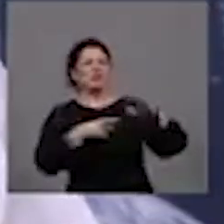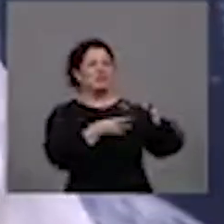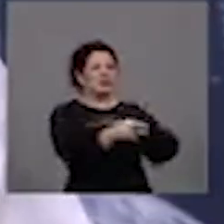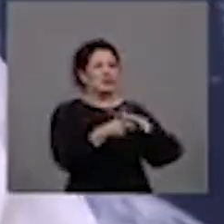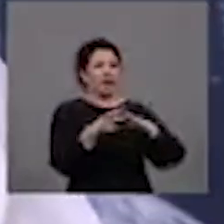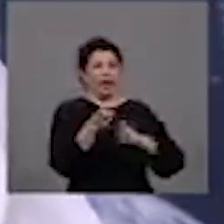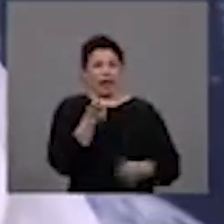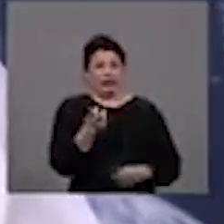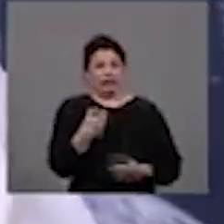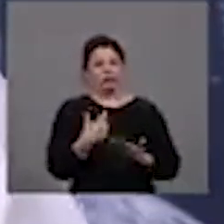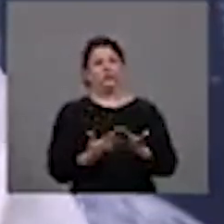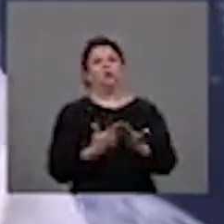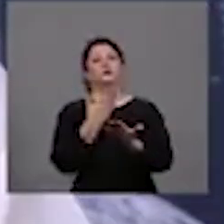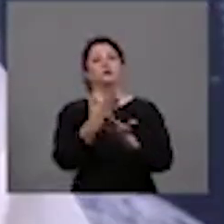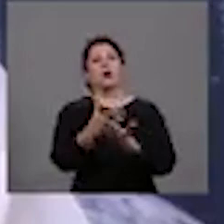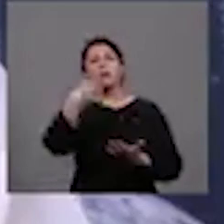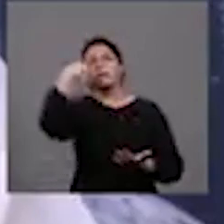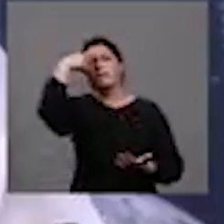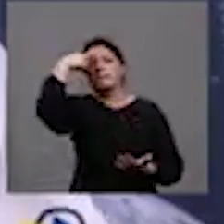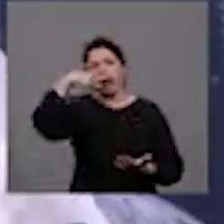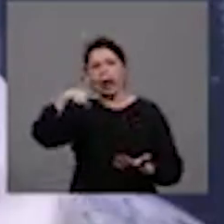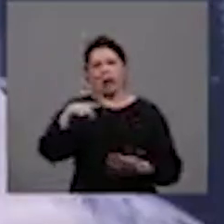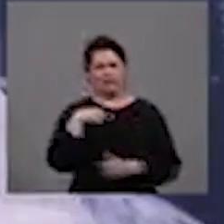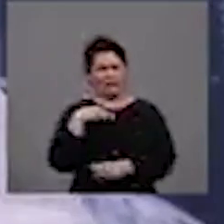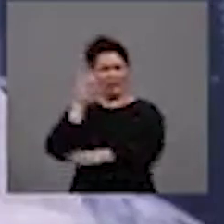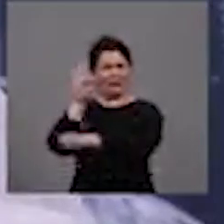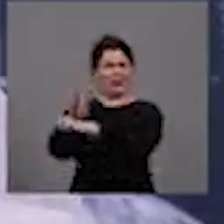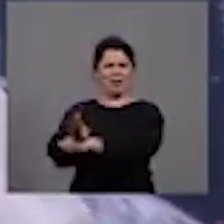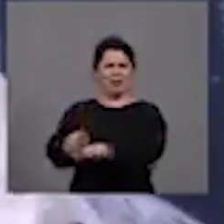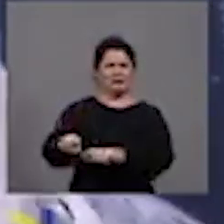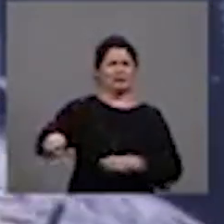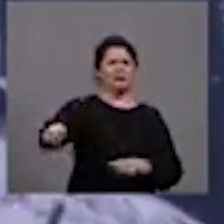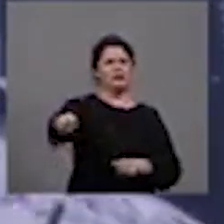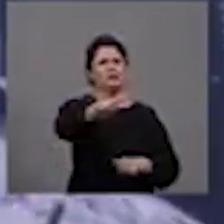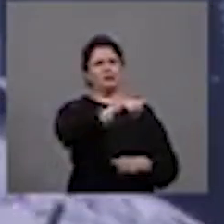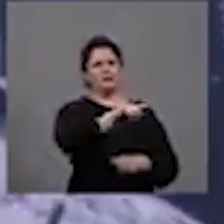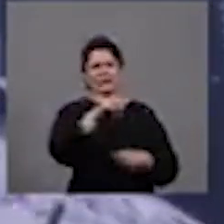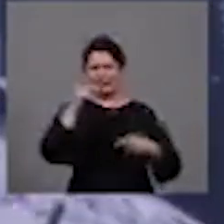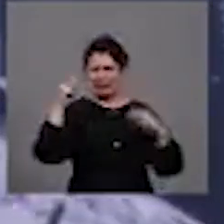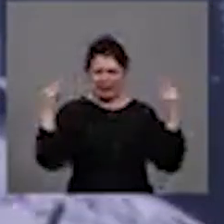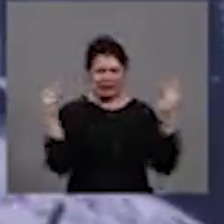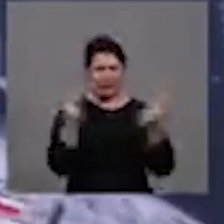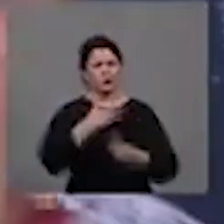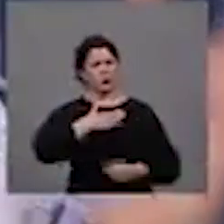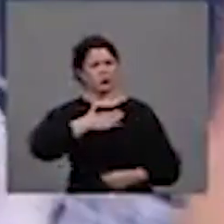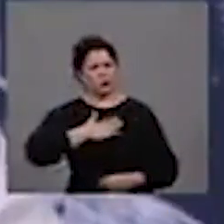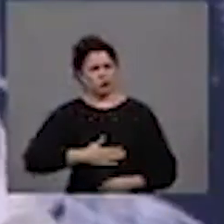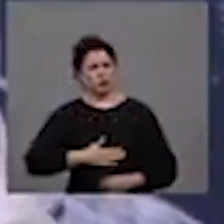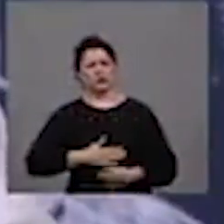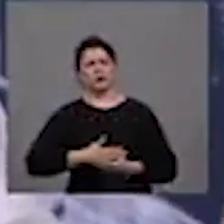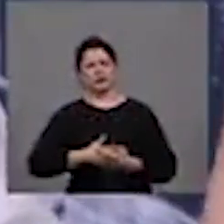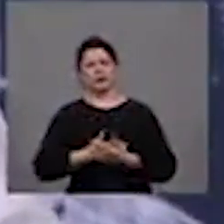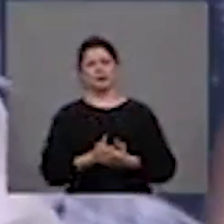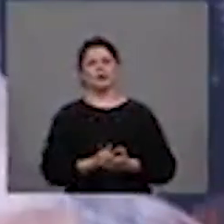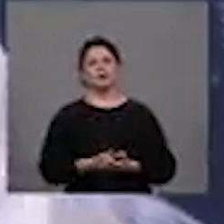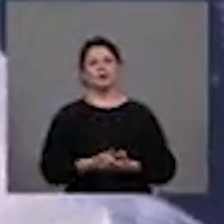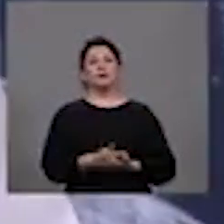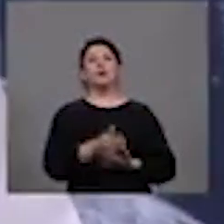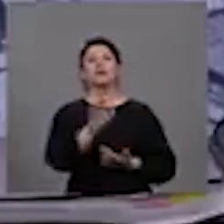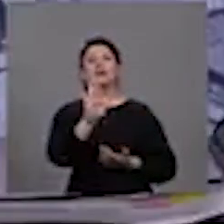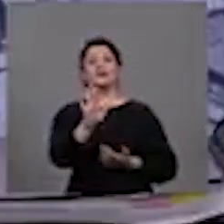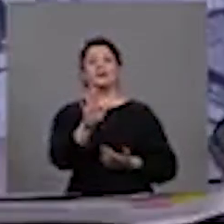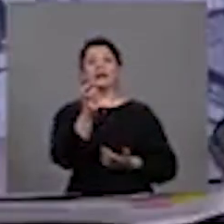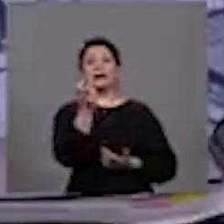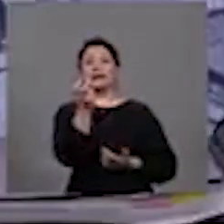el sector inmobiliario. Propuso el regreso de las escuelas de tiempo completo para nivel básico. Además, aseguró